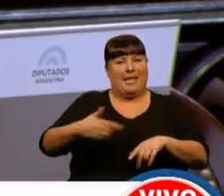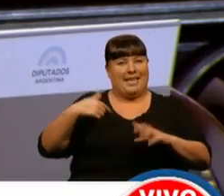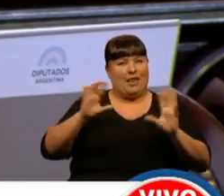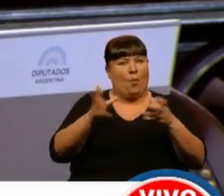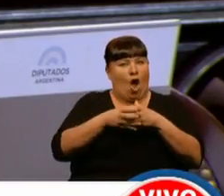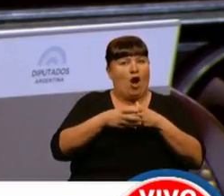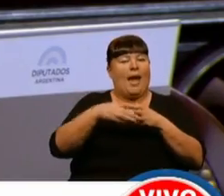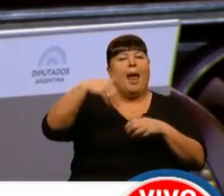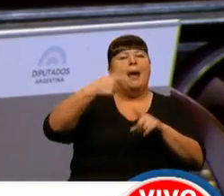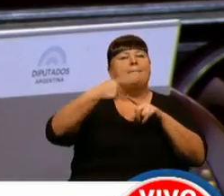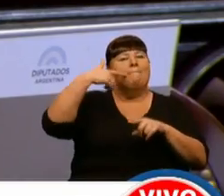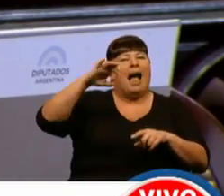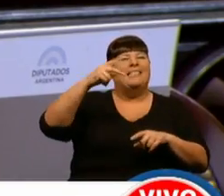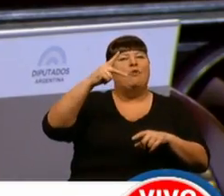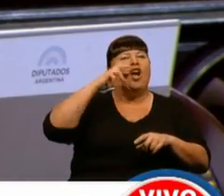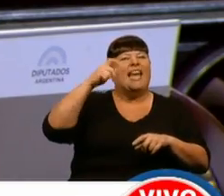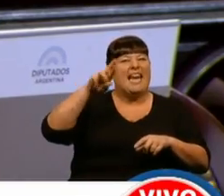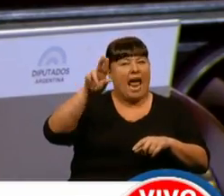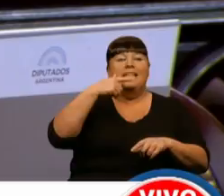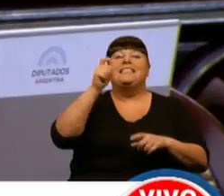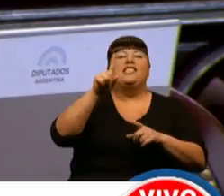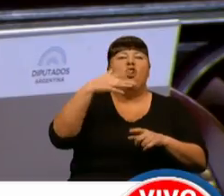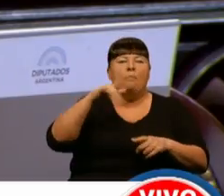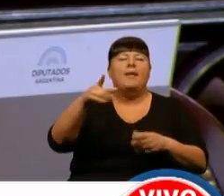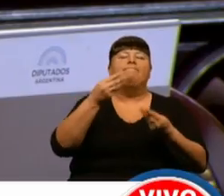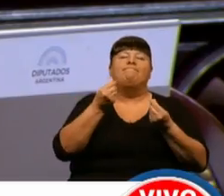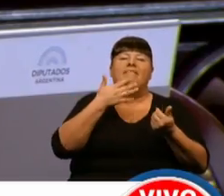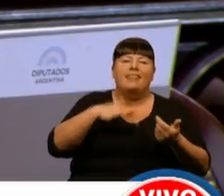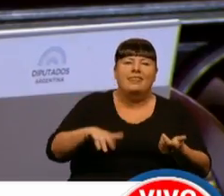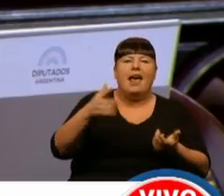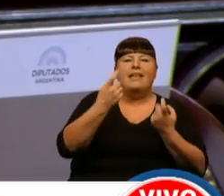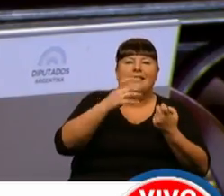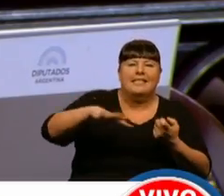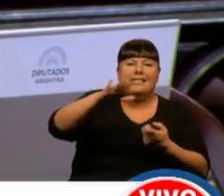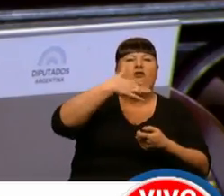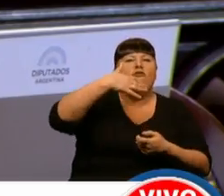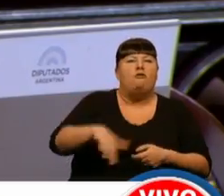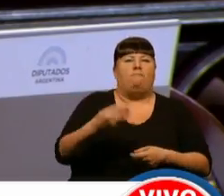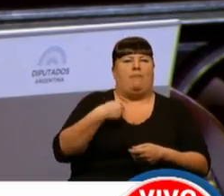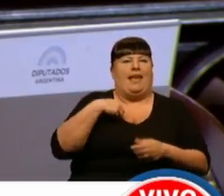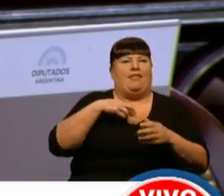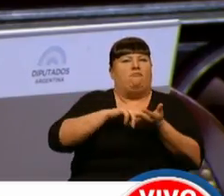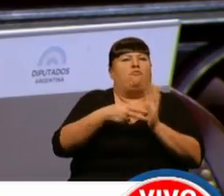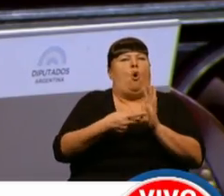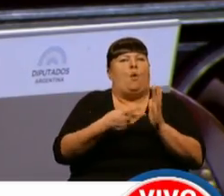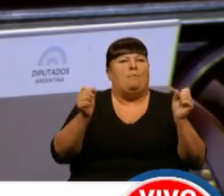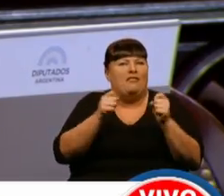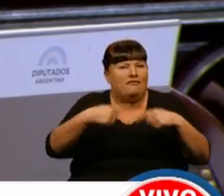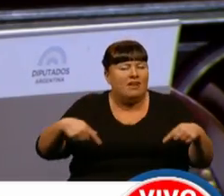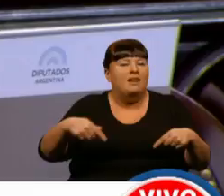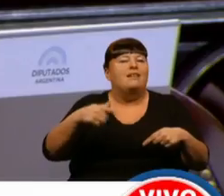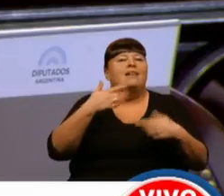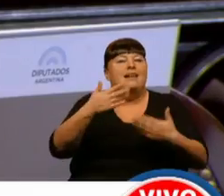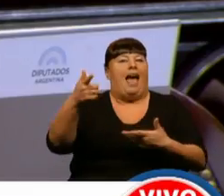bloque máximo kirchner porque sin su comprensión la sensibilidad para comprender esto que nos estaba pasando sería